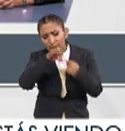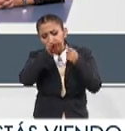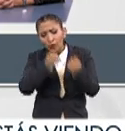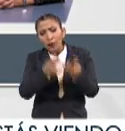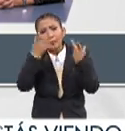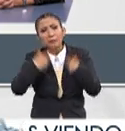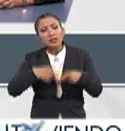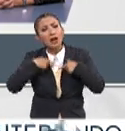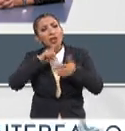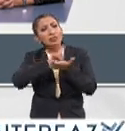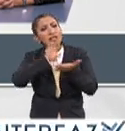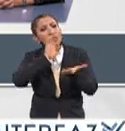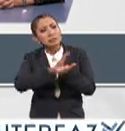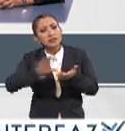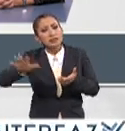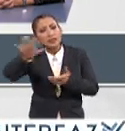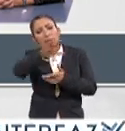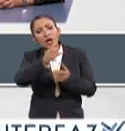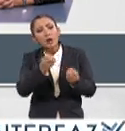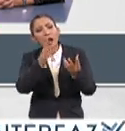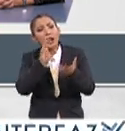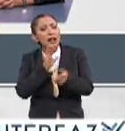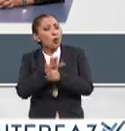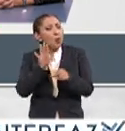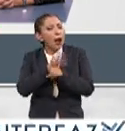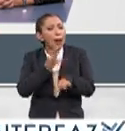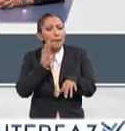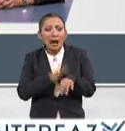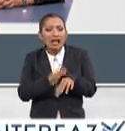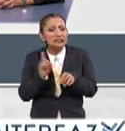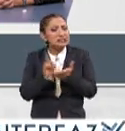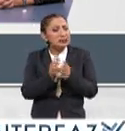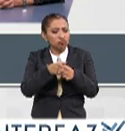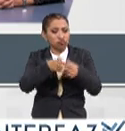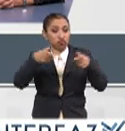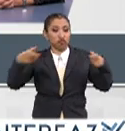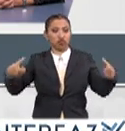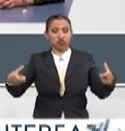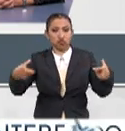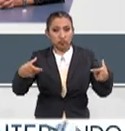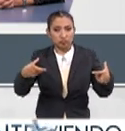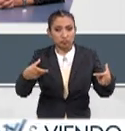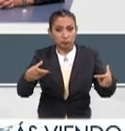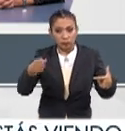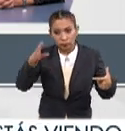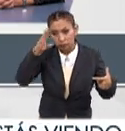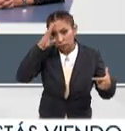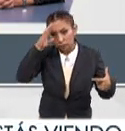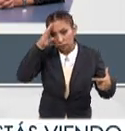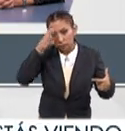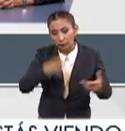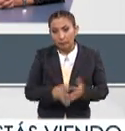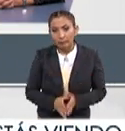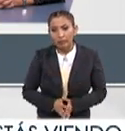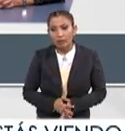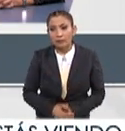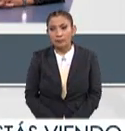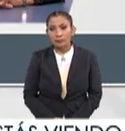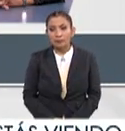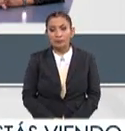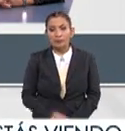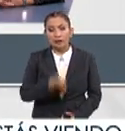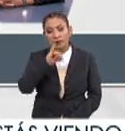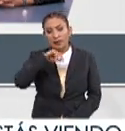cuántas personas con discapacidad hay en nuestro país y cuál es la discapacidad que más nos afecta?